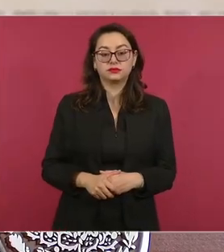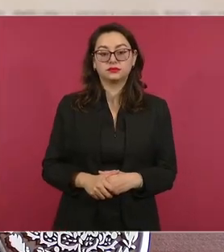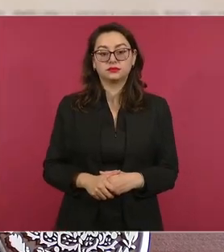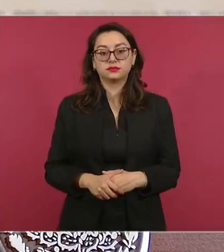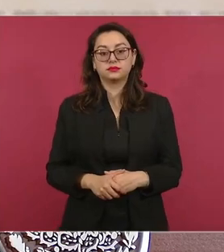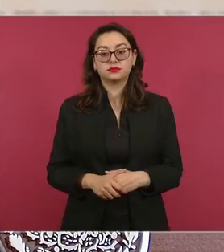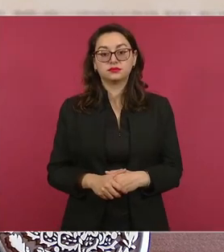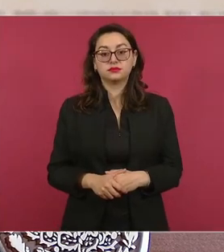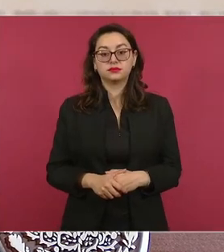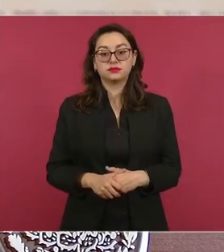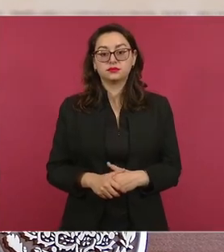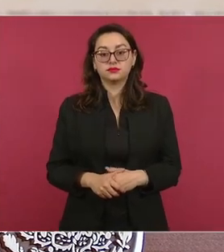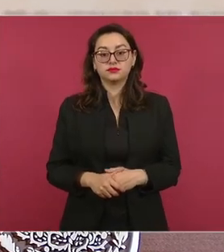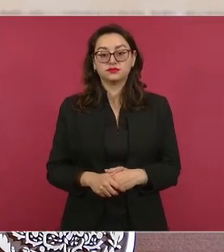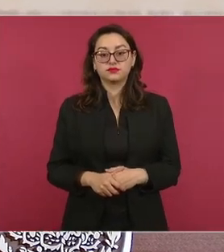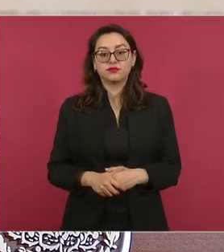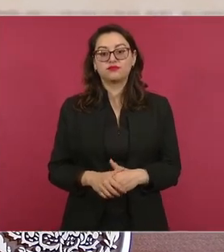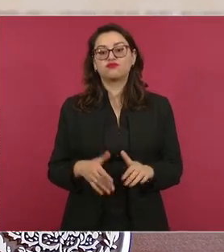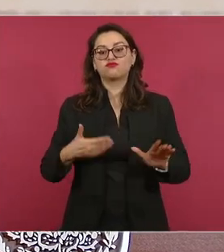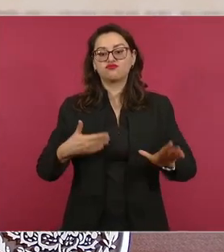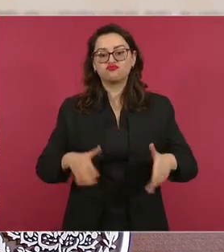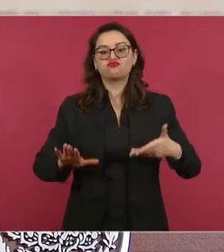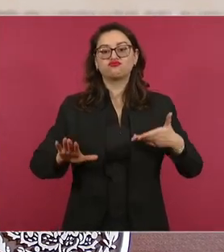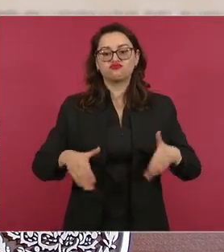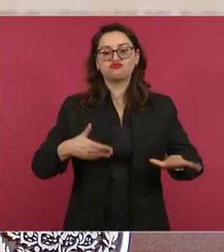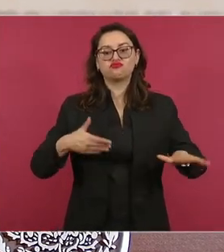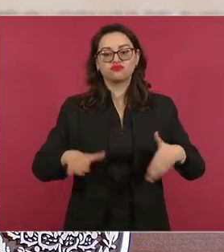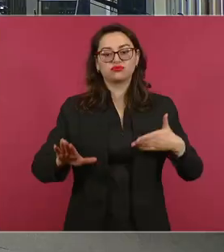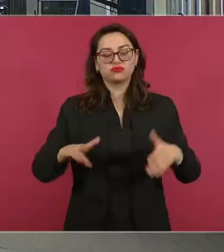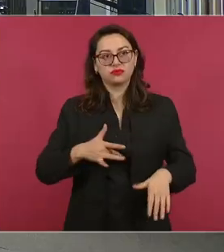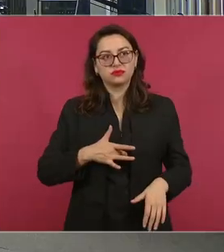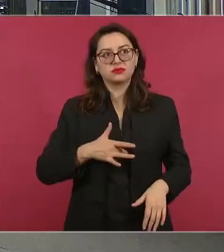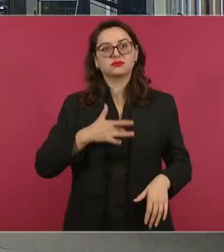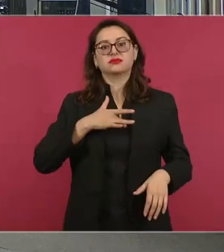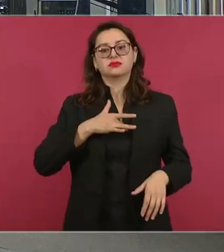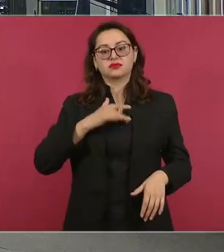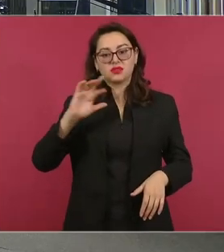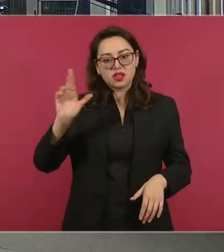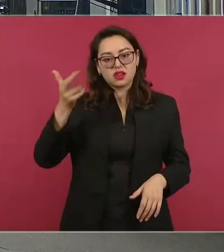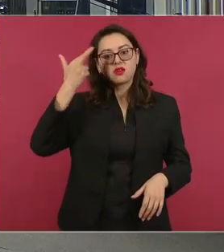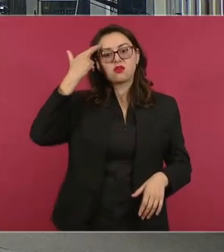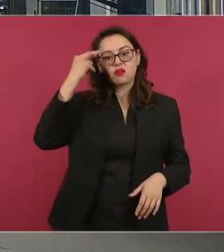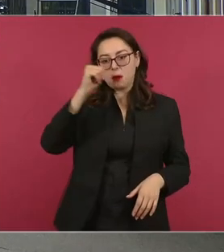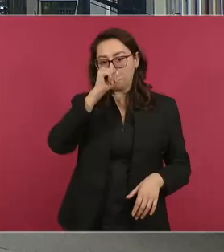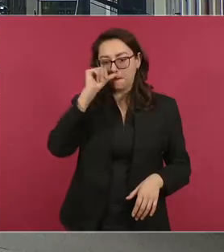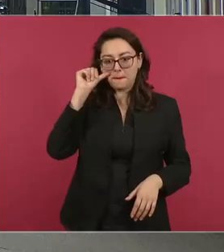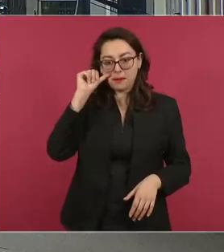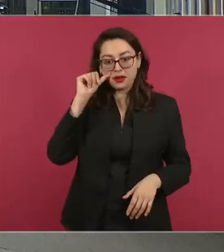como una peregrinación. ¿Cuándo cree que se vaya a inaugurar este camino?